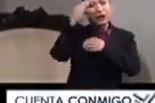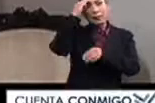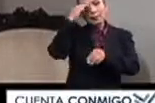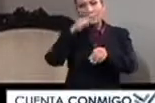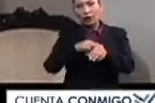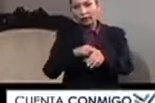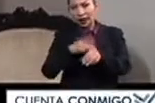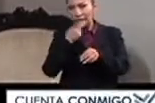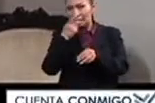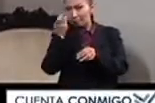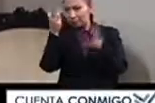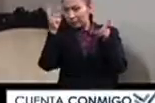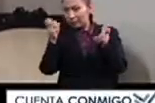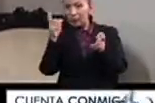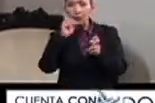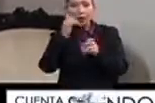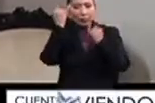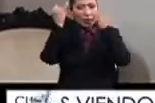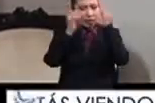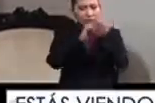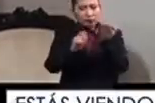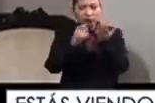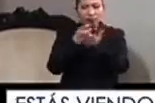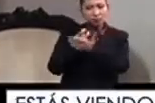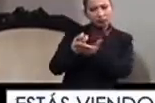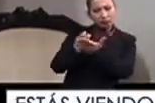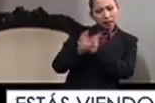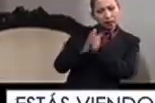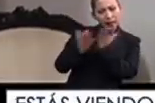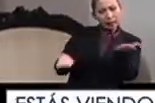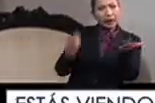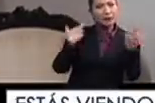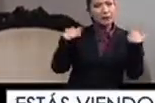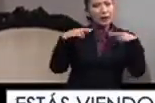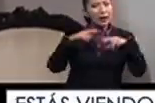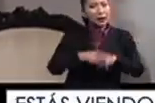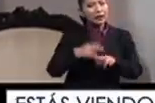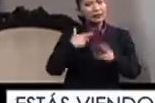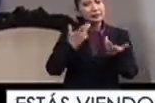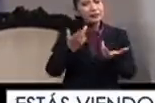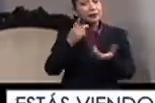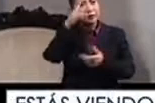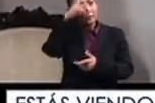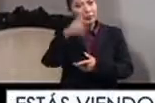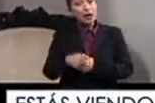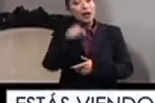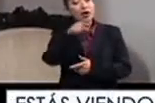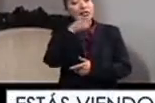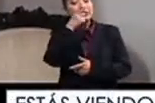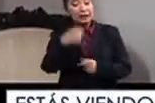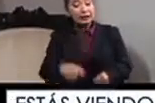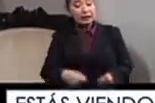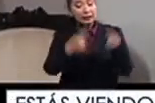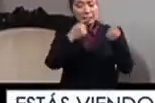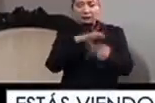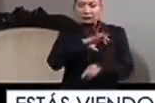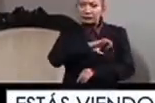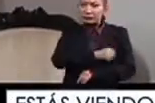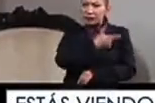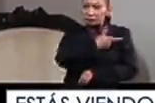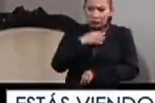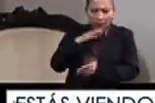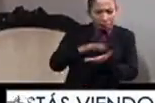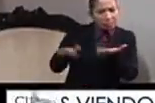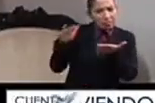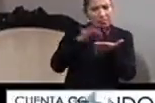memoria. Autora, ensayista, crítica literaria y académica mexicana, Glantz reconoce que desde niña fue una lectora voraz